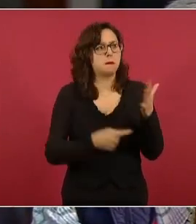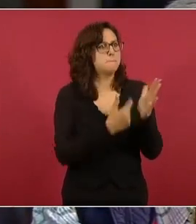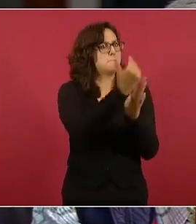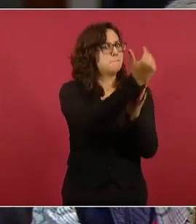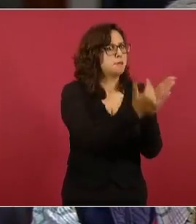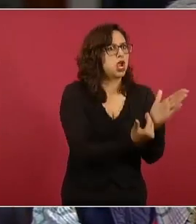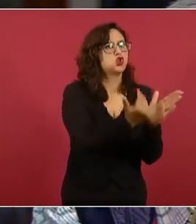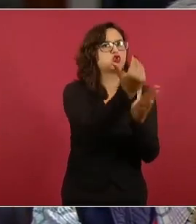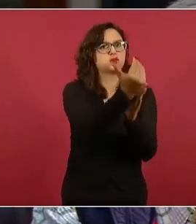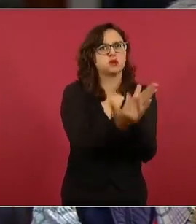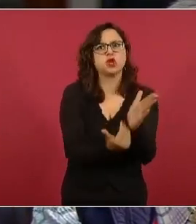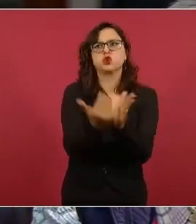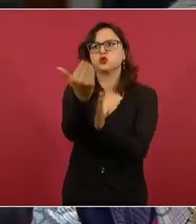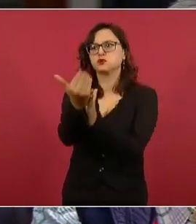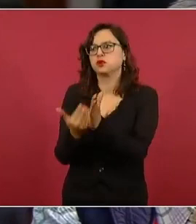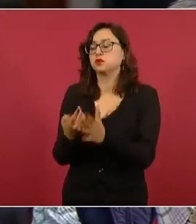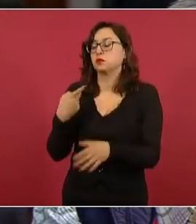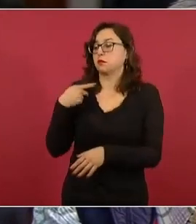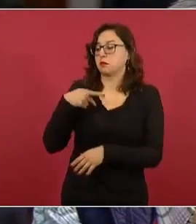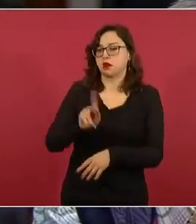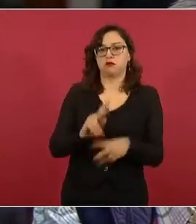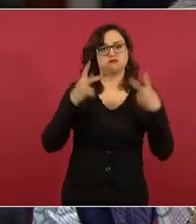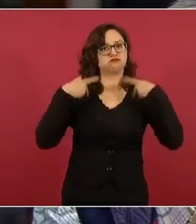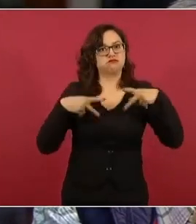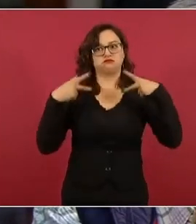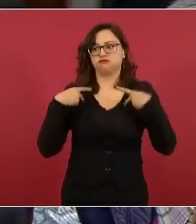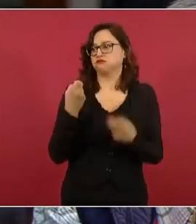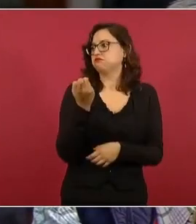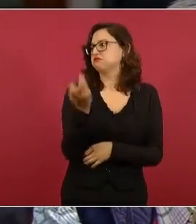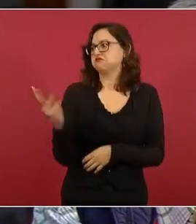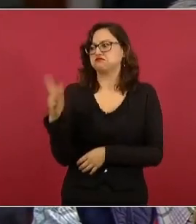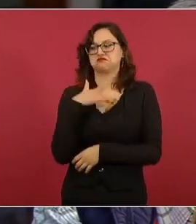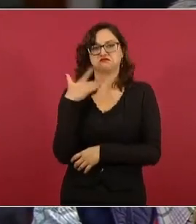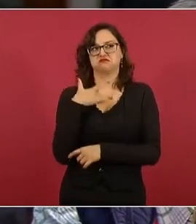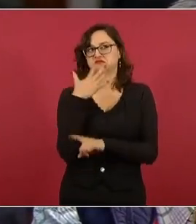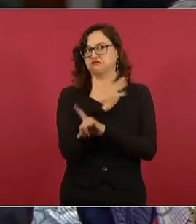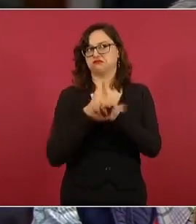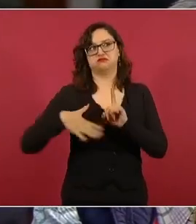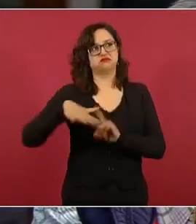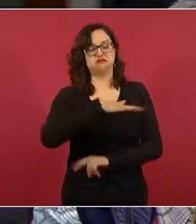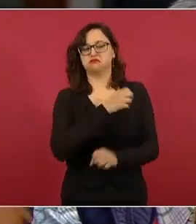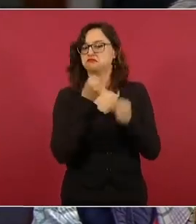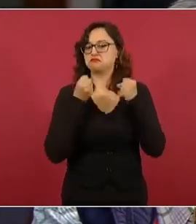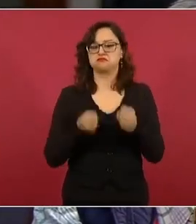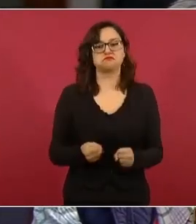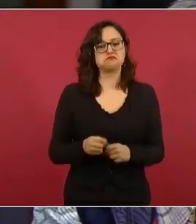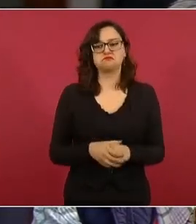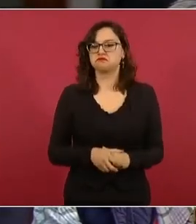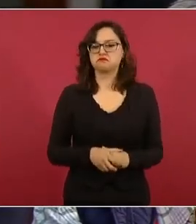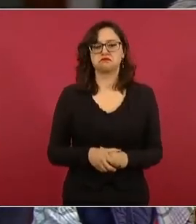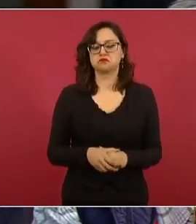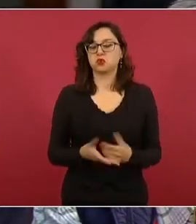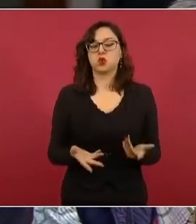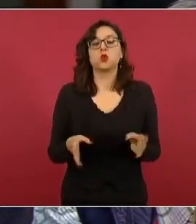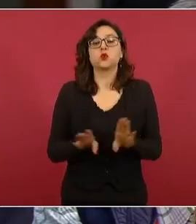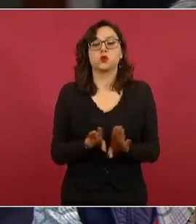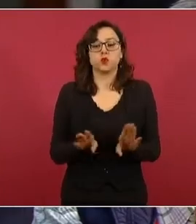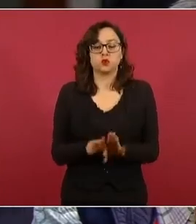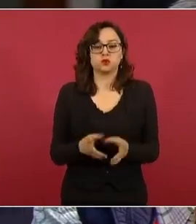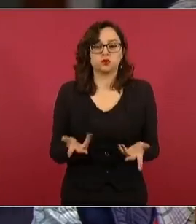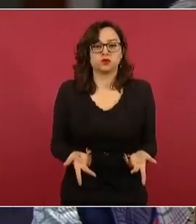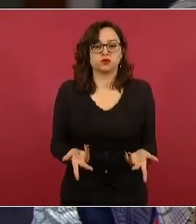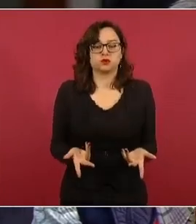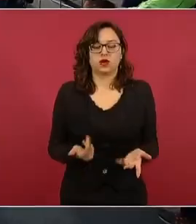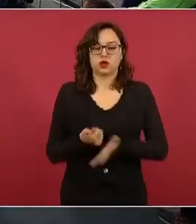se ha mantenido durante un año. ¿Qué es lo que podría hacer o qué acciones tienen planteadas como